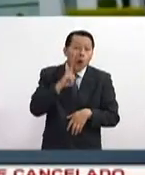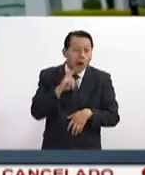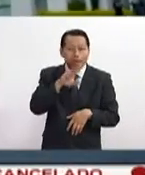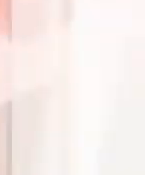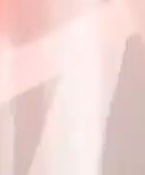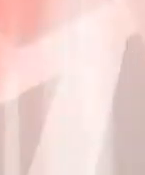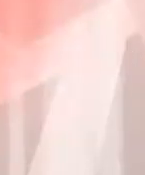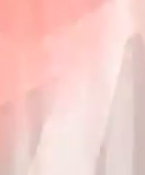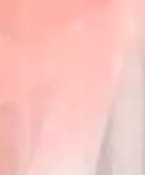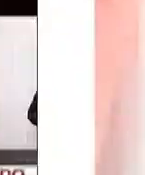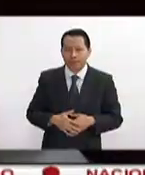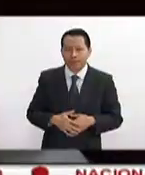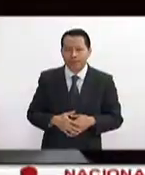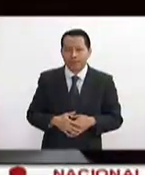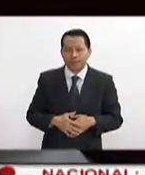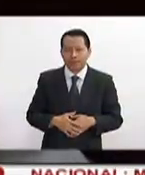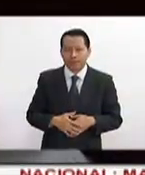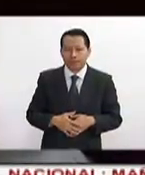familia.